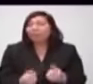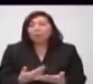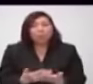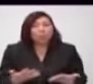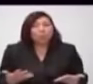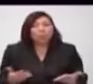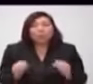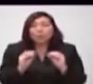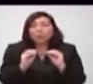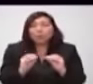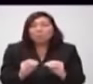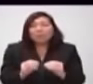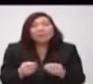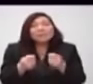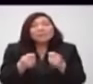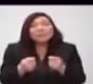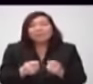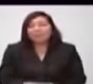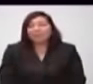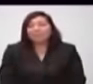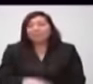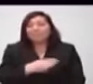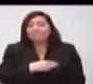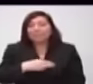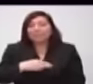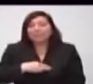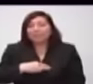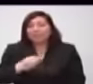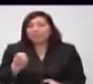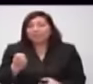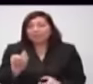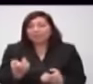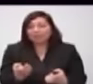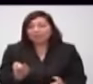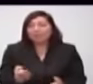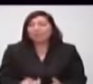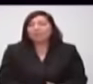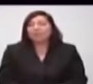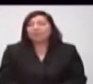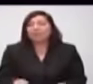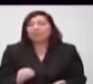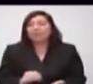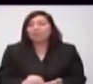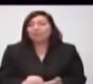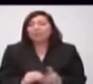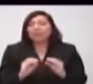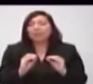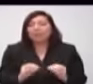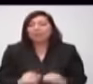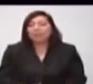habían cumplido con las exigencias del Ministerio de Economía y Finanzas y que además estaban